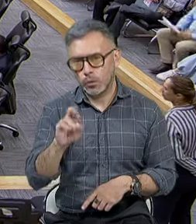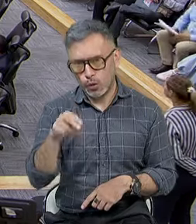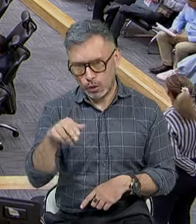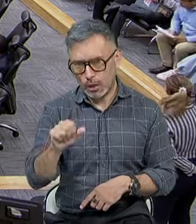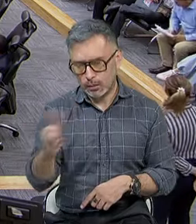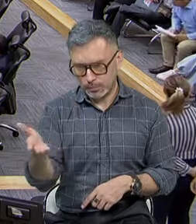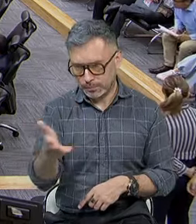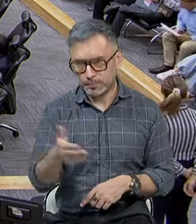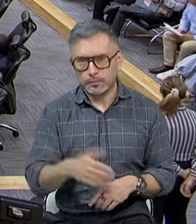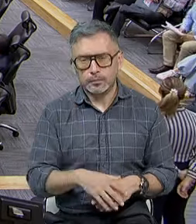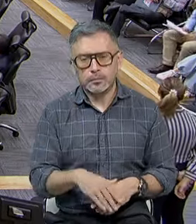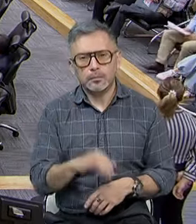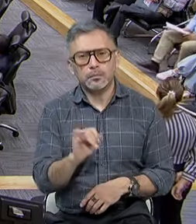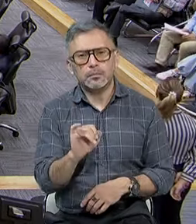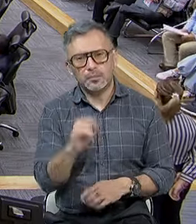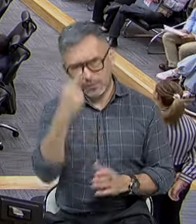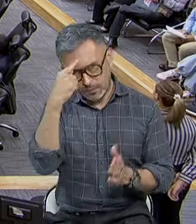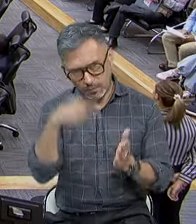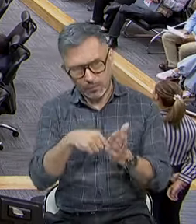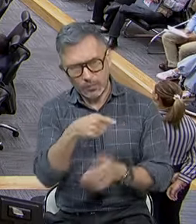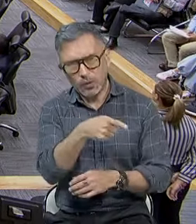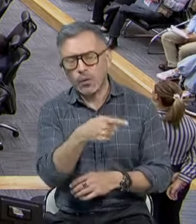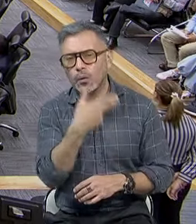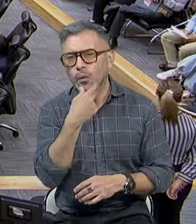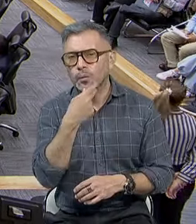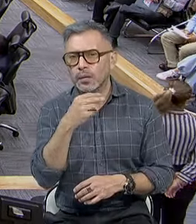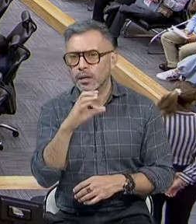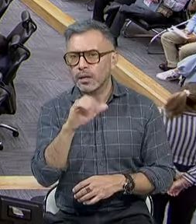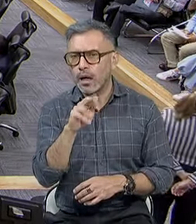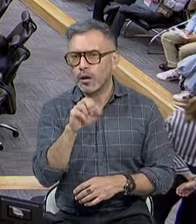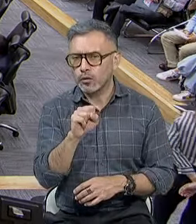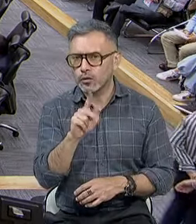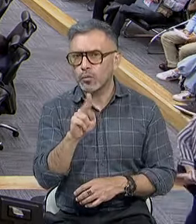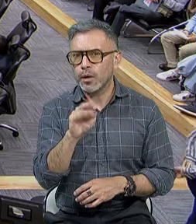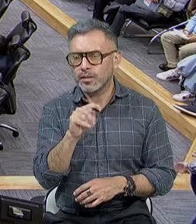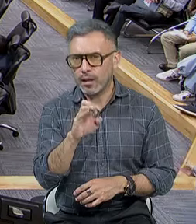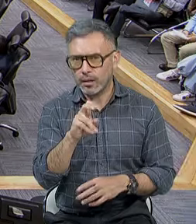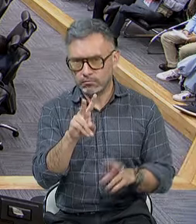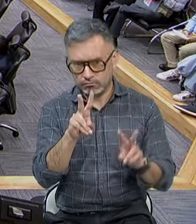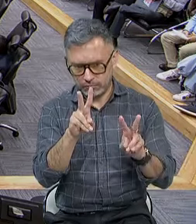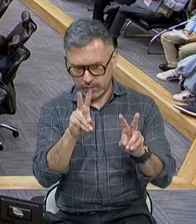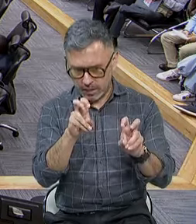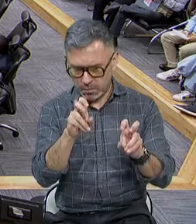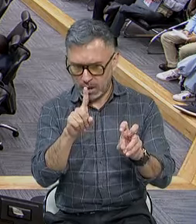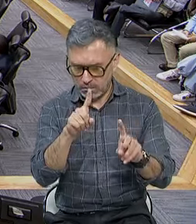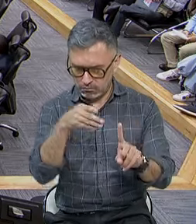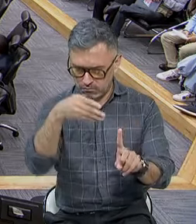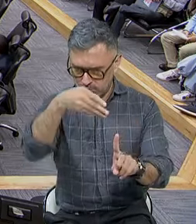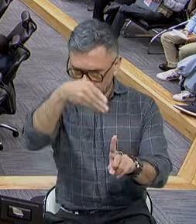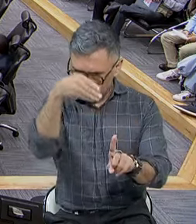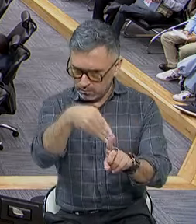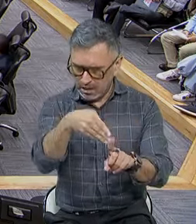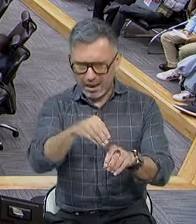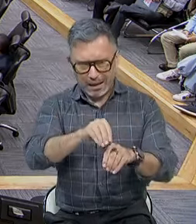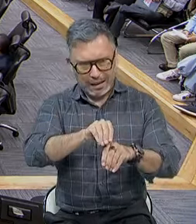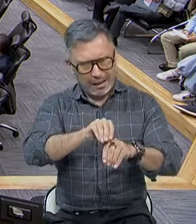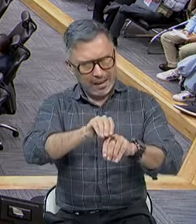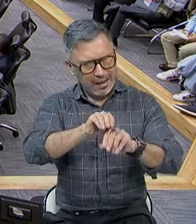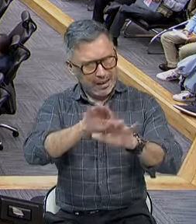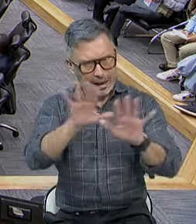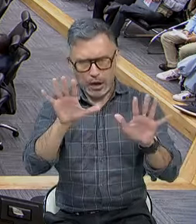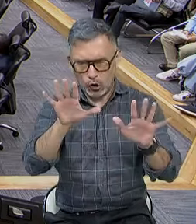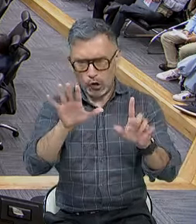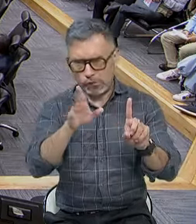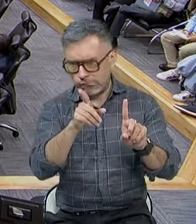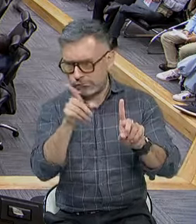parece que nuestro compañero Carlos puente centra de manera clarísima el tema